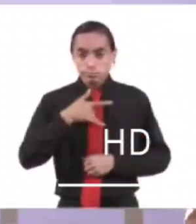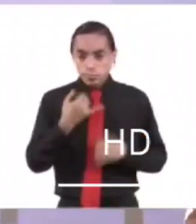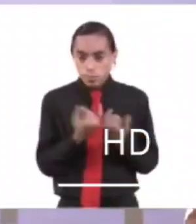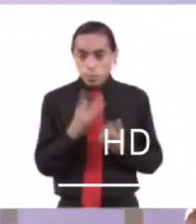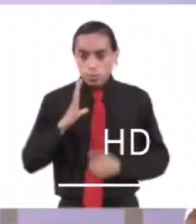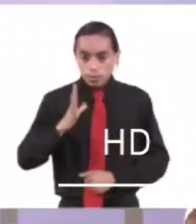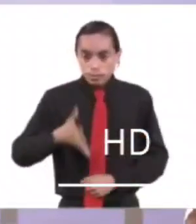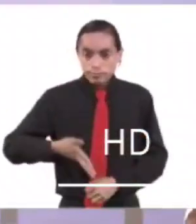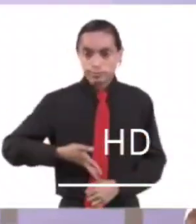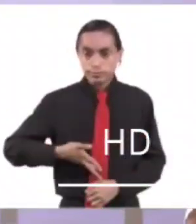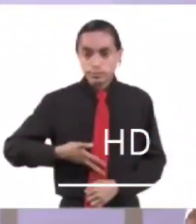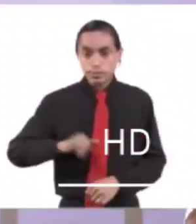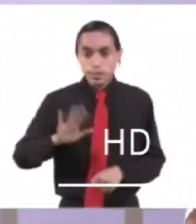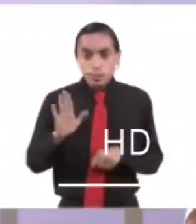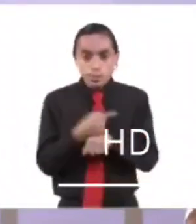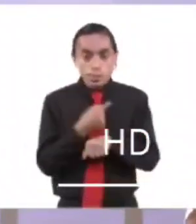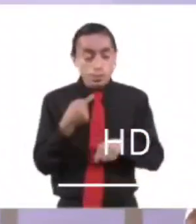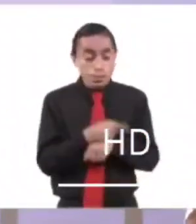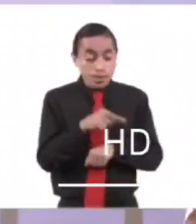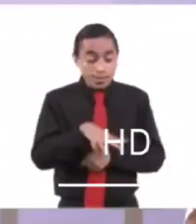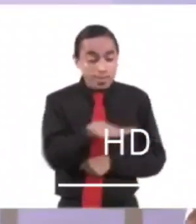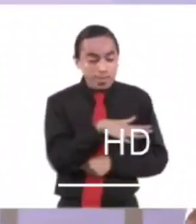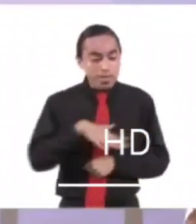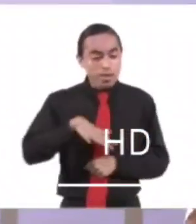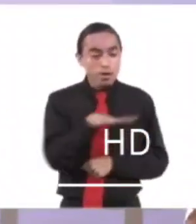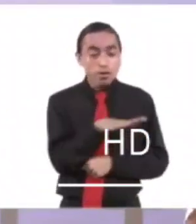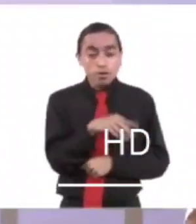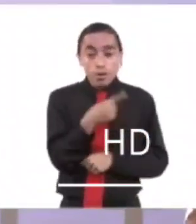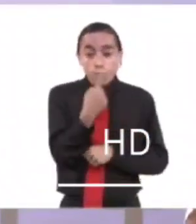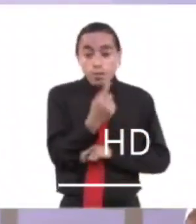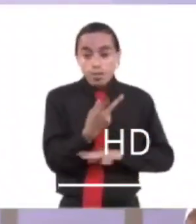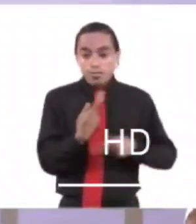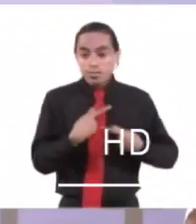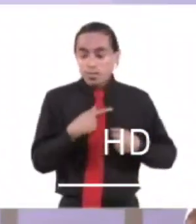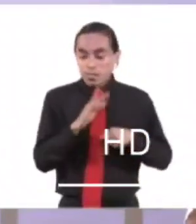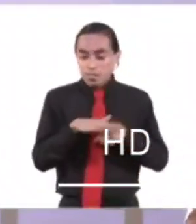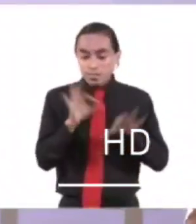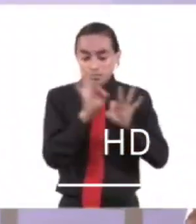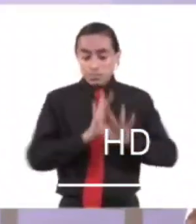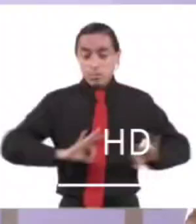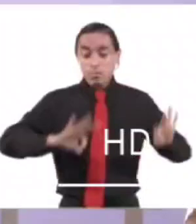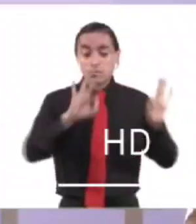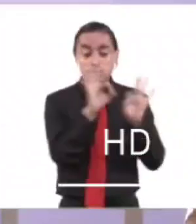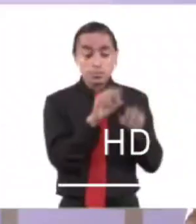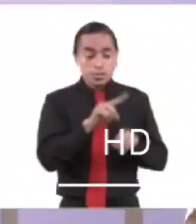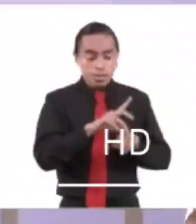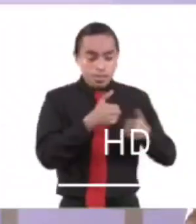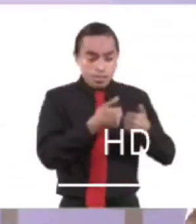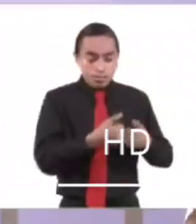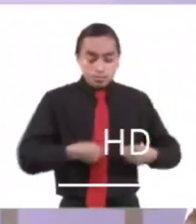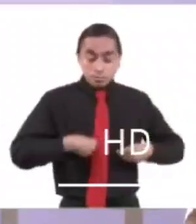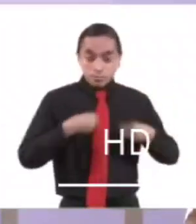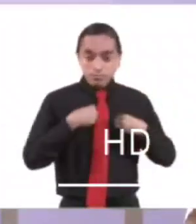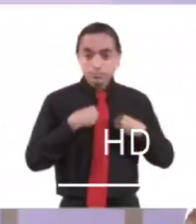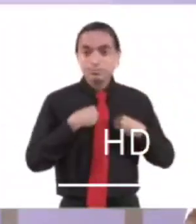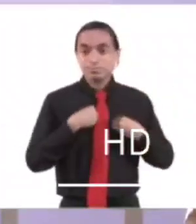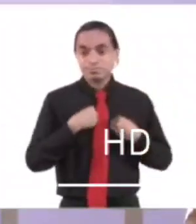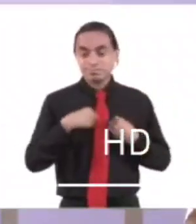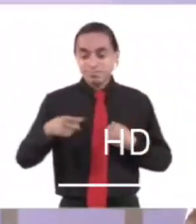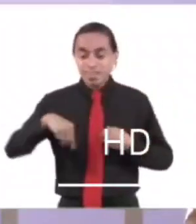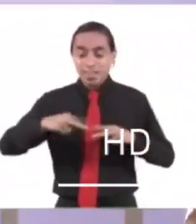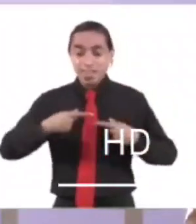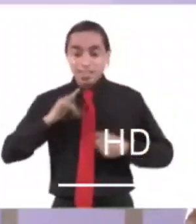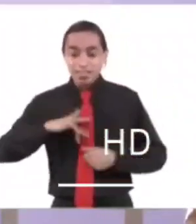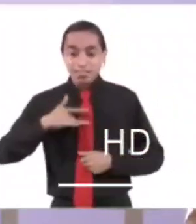profundo orgullo de tener como residente a una de las figuras de la cultura mexicana más destacadas. Cuando murió